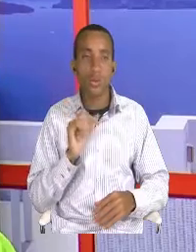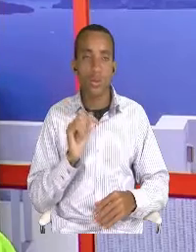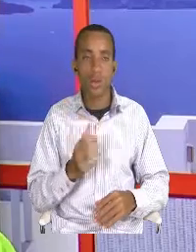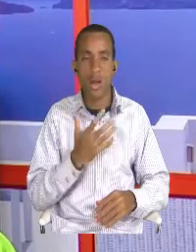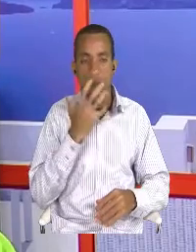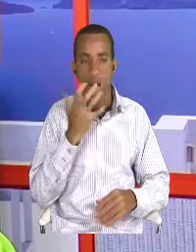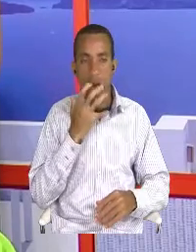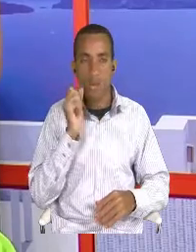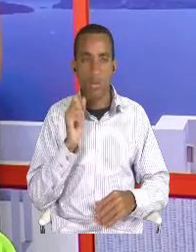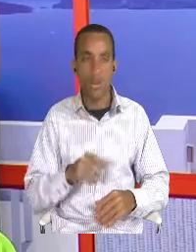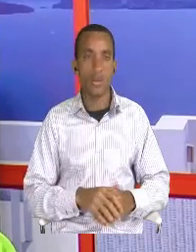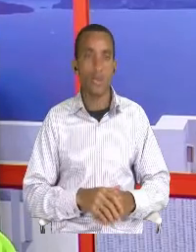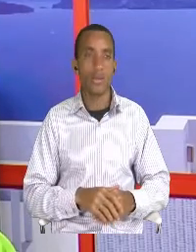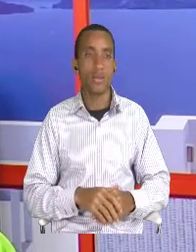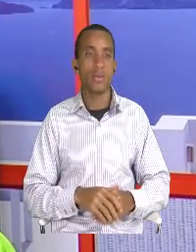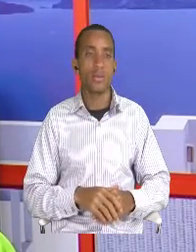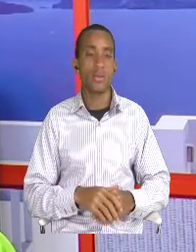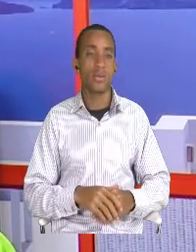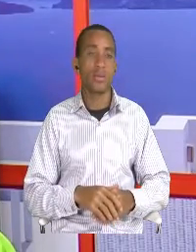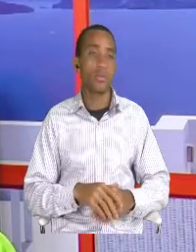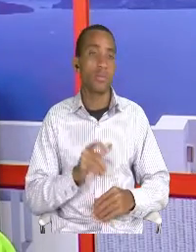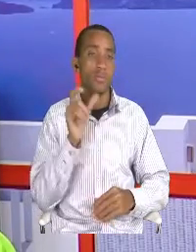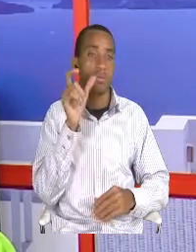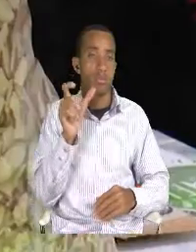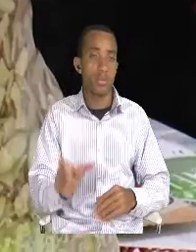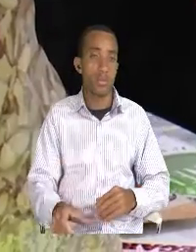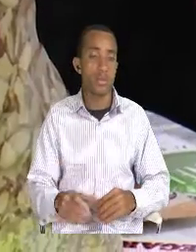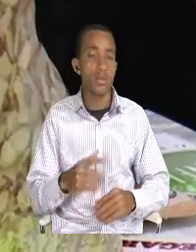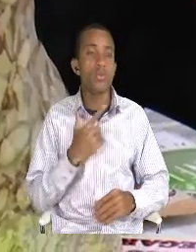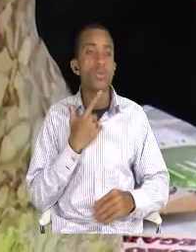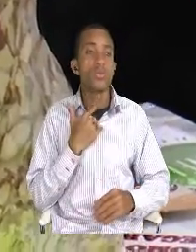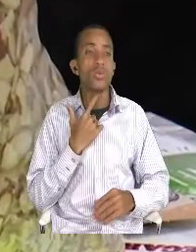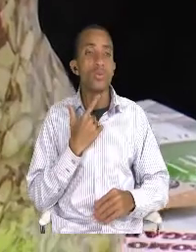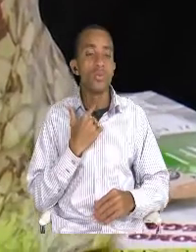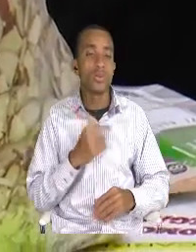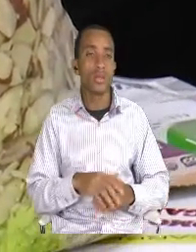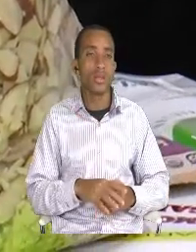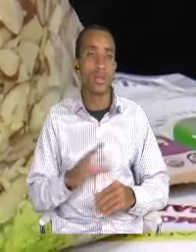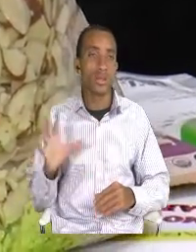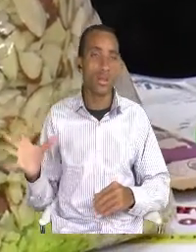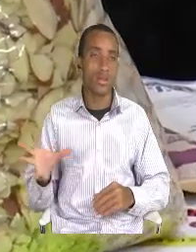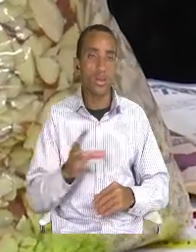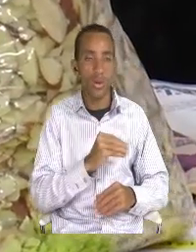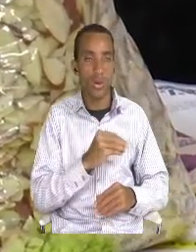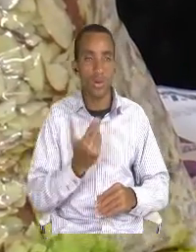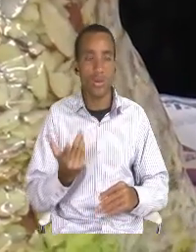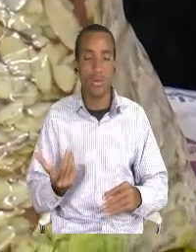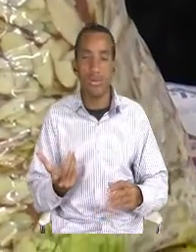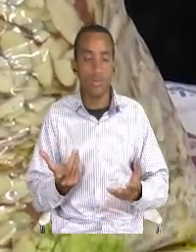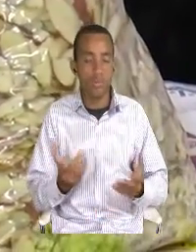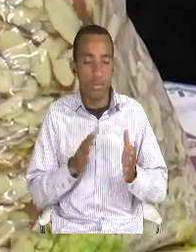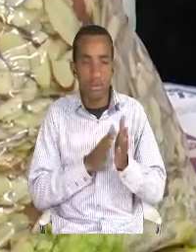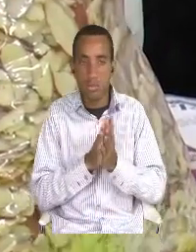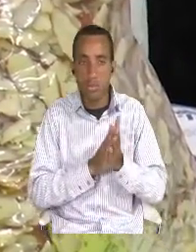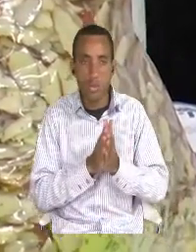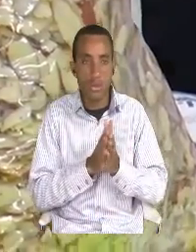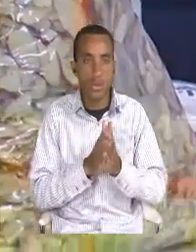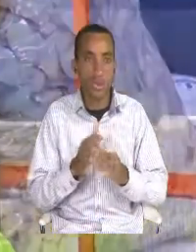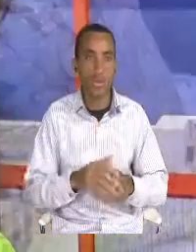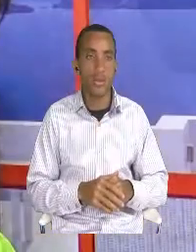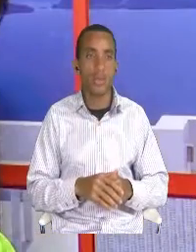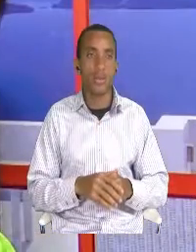para a la persona que le encante mucho el chocolate, pues a mí me fascina en todas sus presentaciones, entonces por eso lo